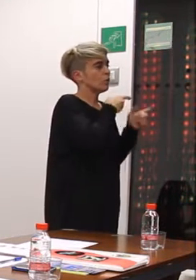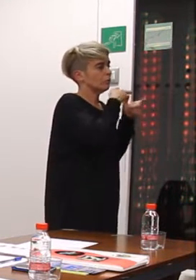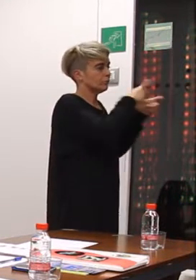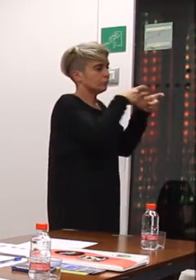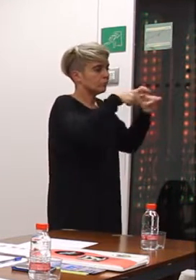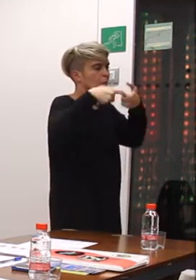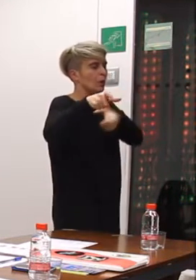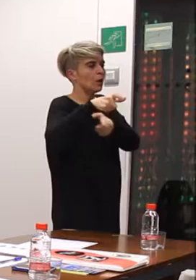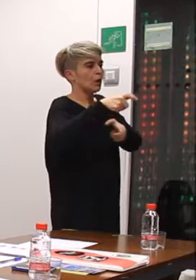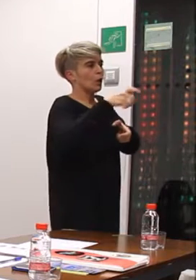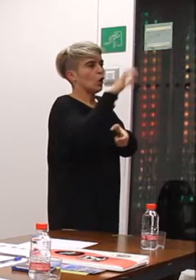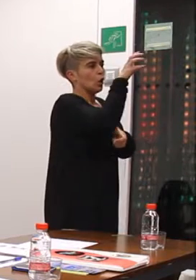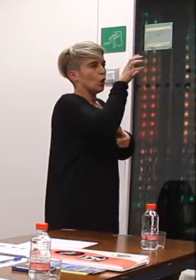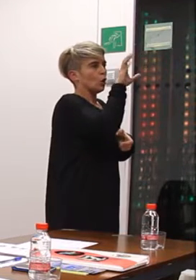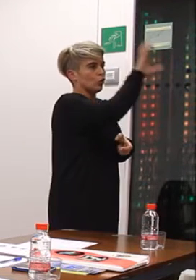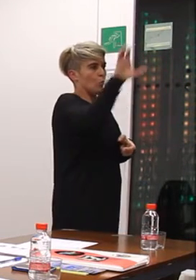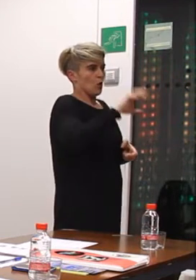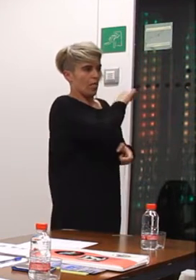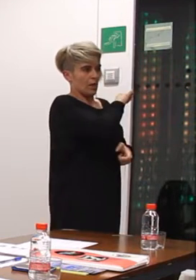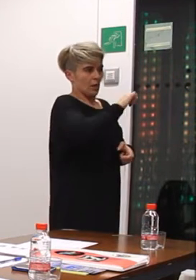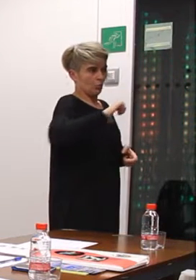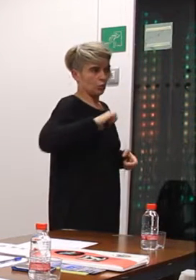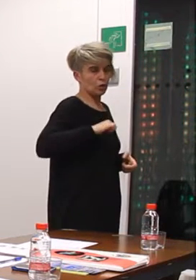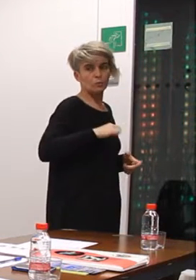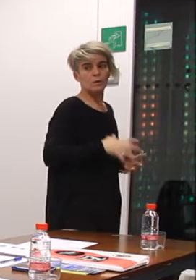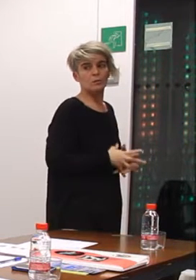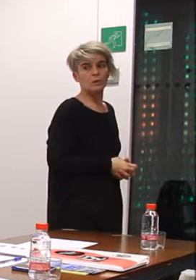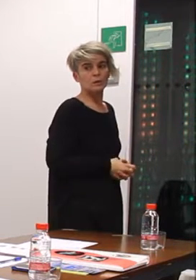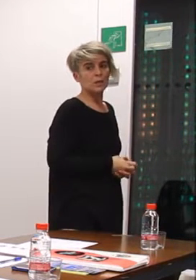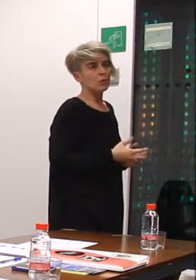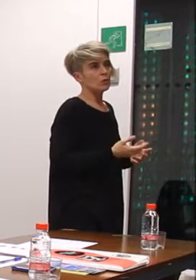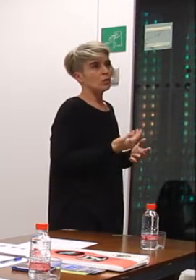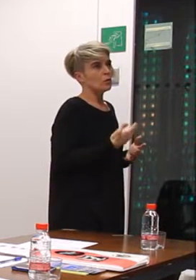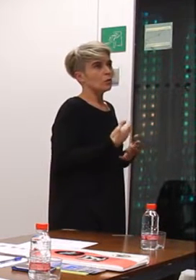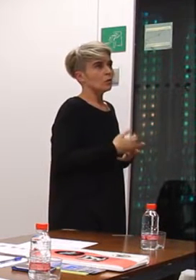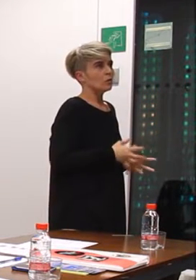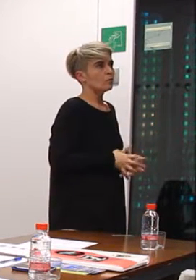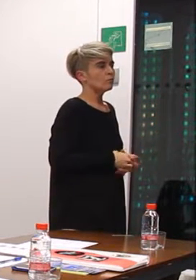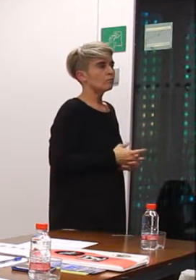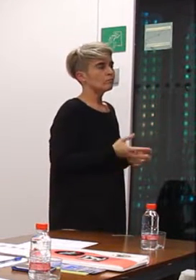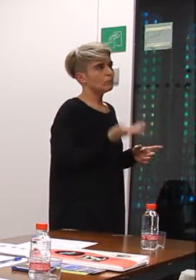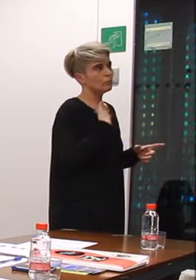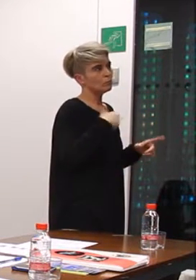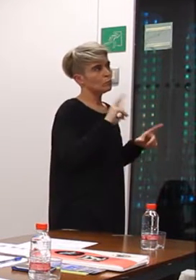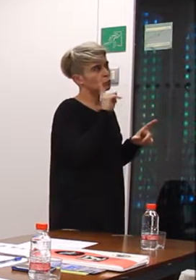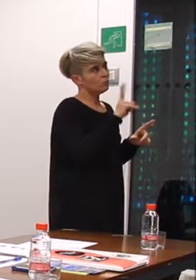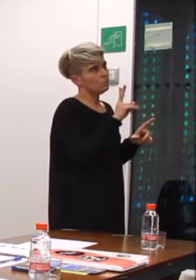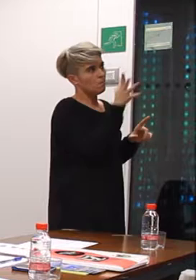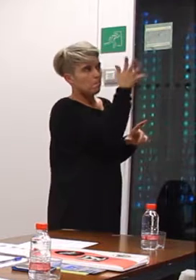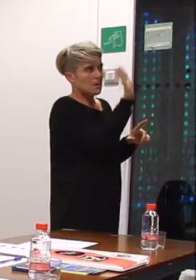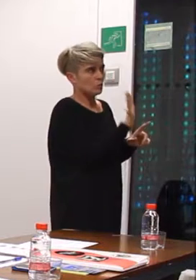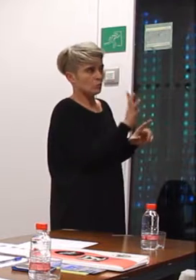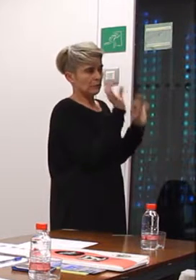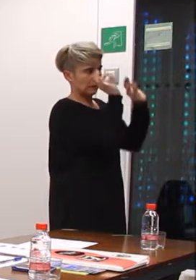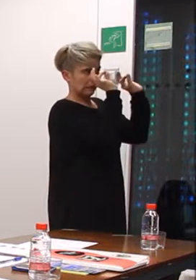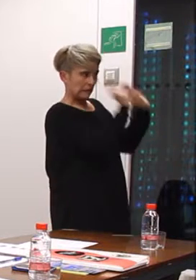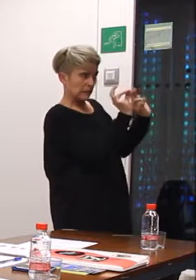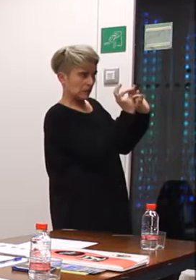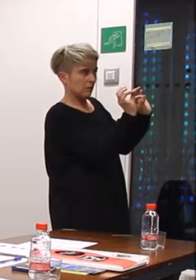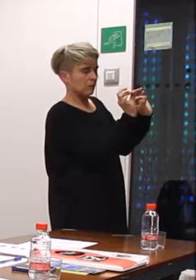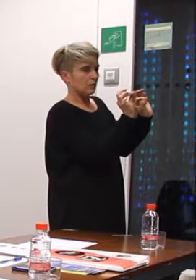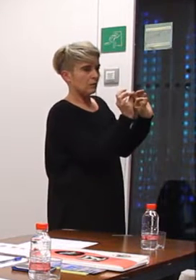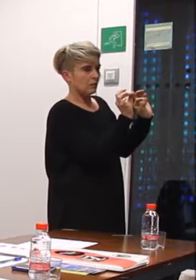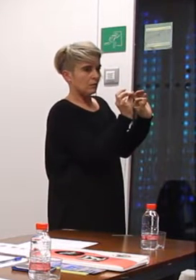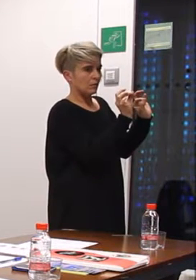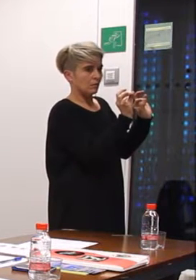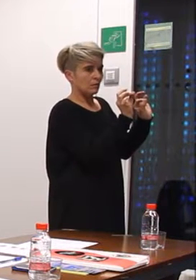Entonces tenemos un panorama, una fotografía más o menos exacta, al menos